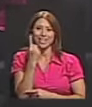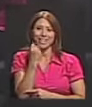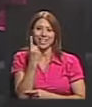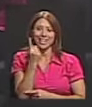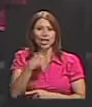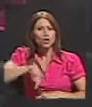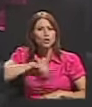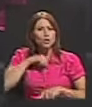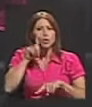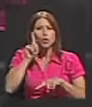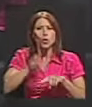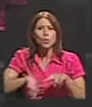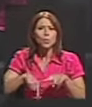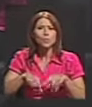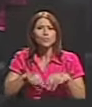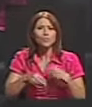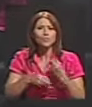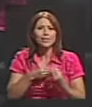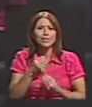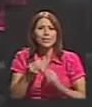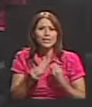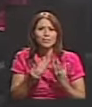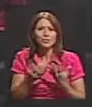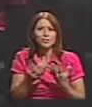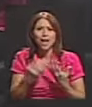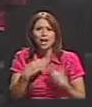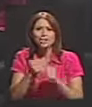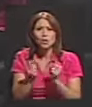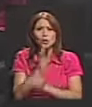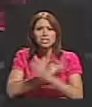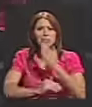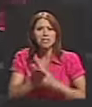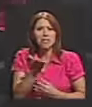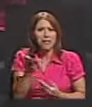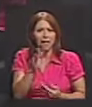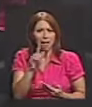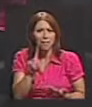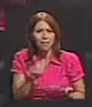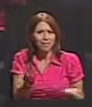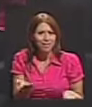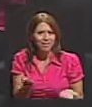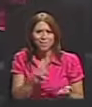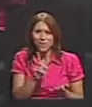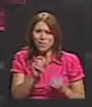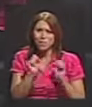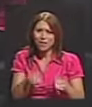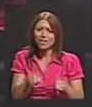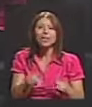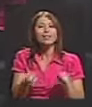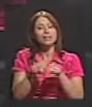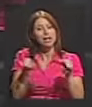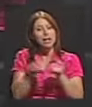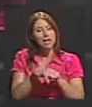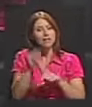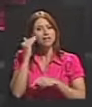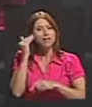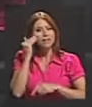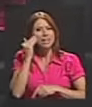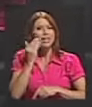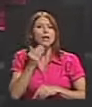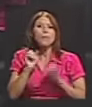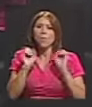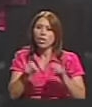somos capaces de hacer con nuestra discapacidad y segundo saber y conocer qué es lo que sí podemos